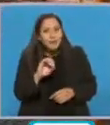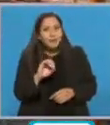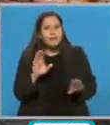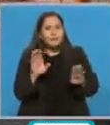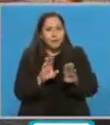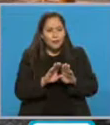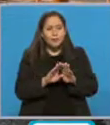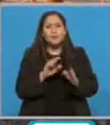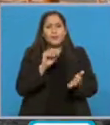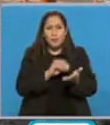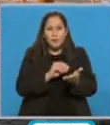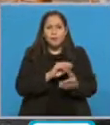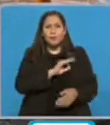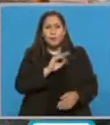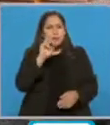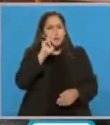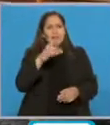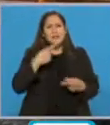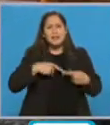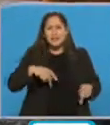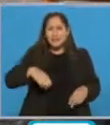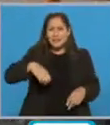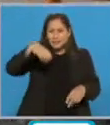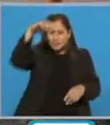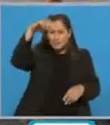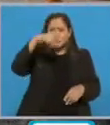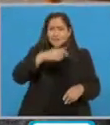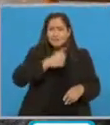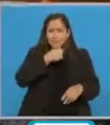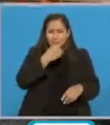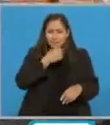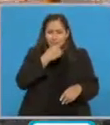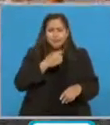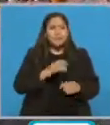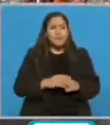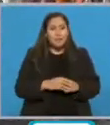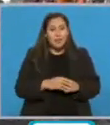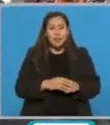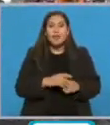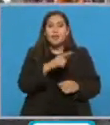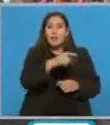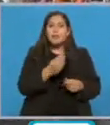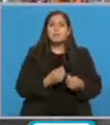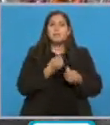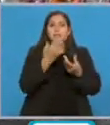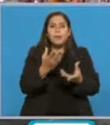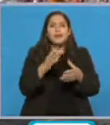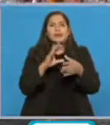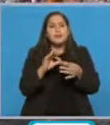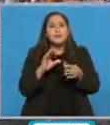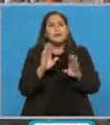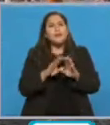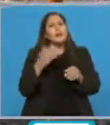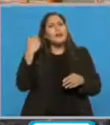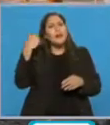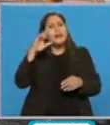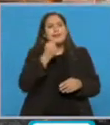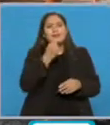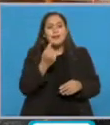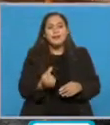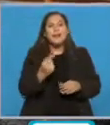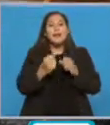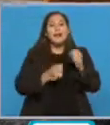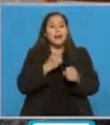como uno puede encontrar a gente ya de mayor y que nos cuente de cómo era niña allí en los